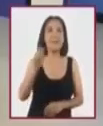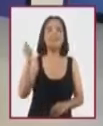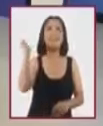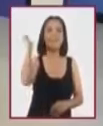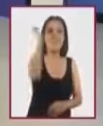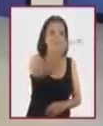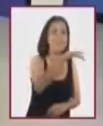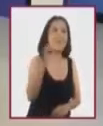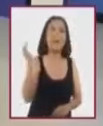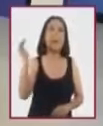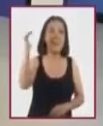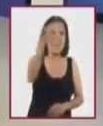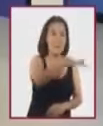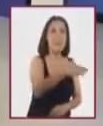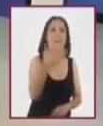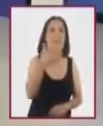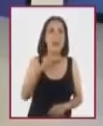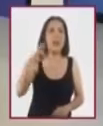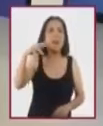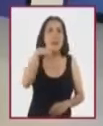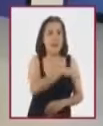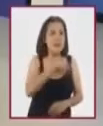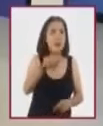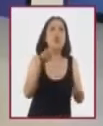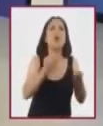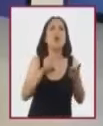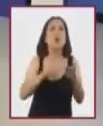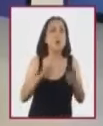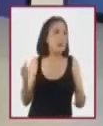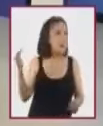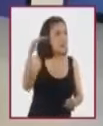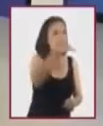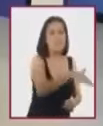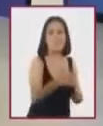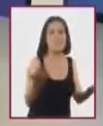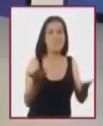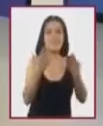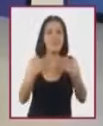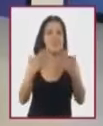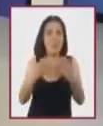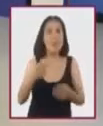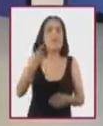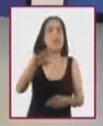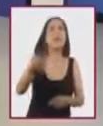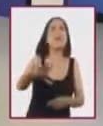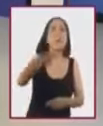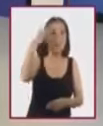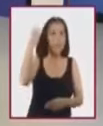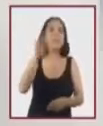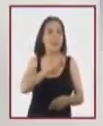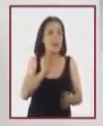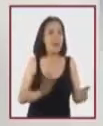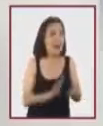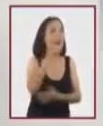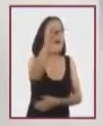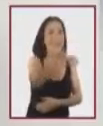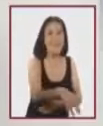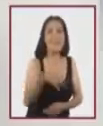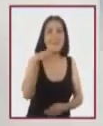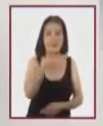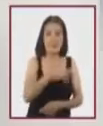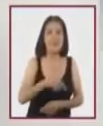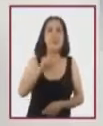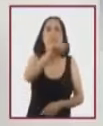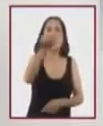Pues sí, voló. La rapidez no indica dirección del desplazamiento. Y la velocidad, sí. ¿Qué les